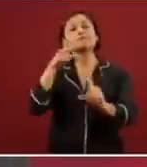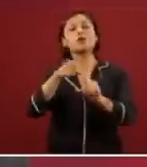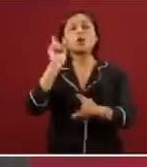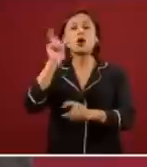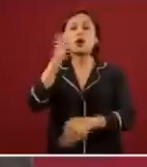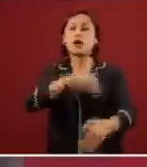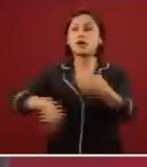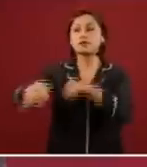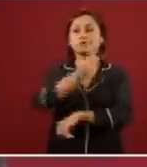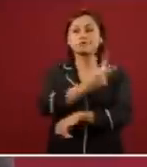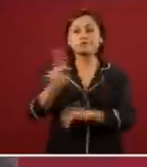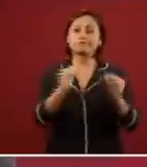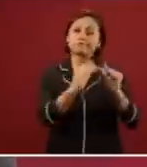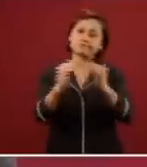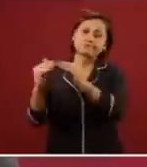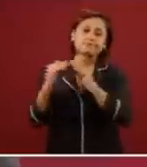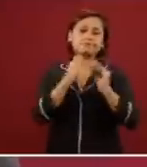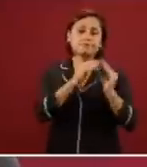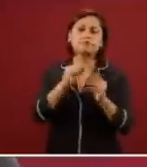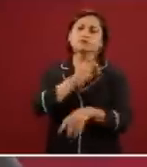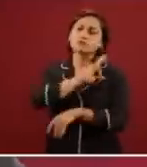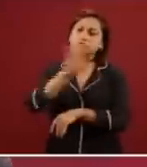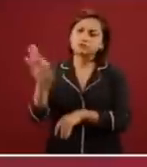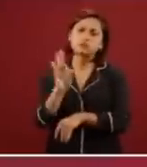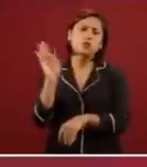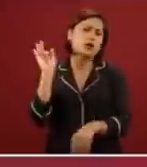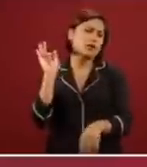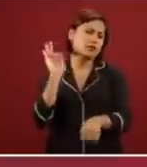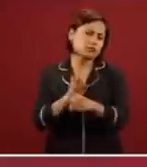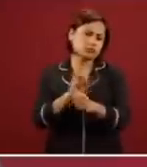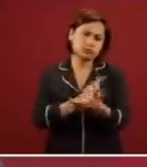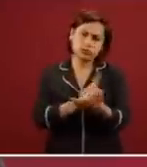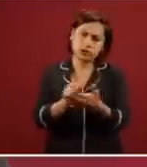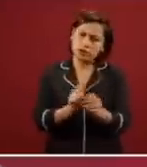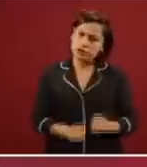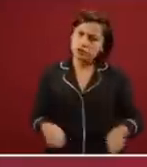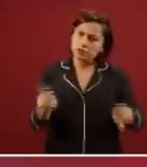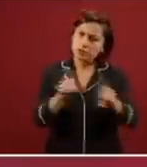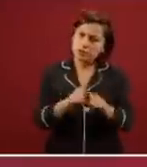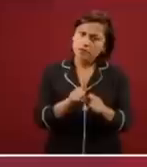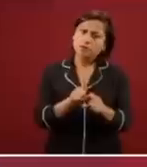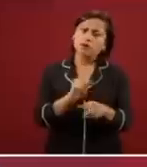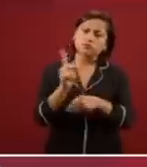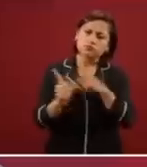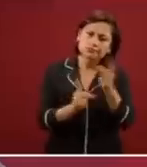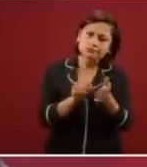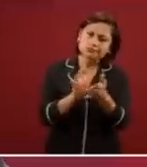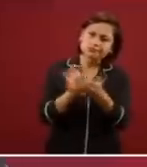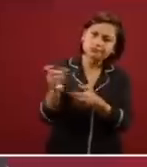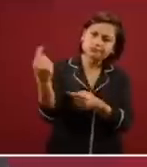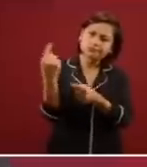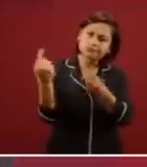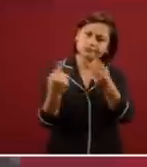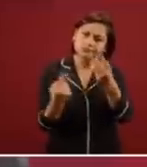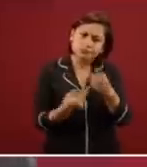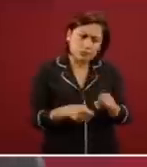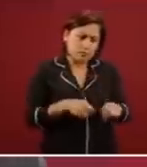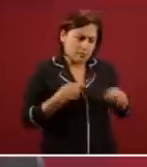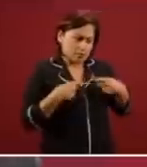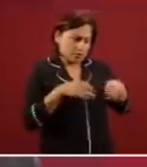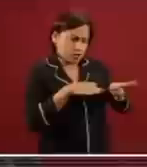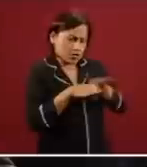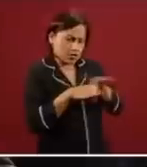pues tengan el acceso a los mismos derechos, a las mismas prestaciones que sus propios trabajadores.